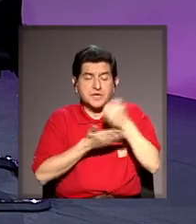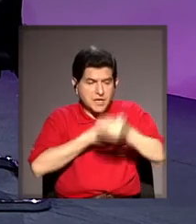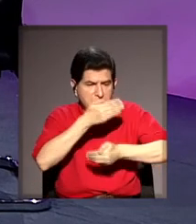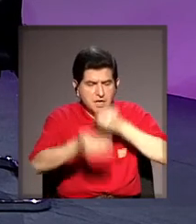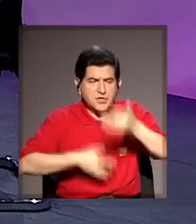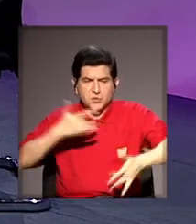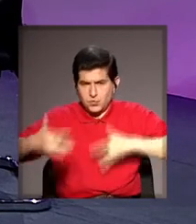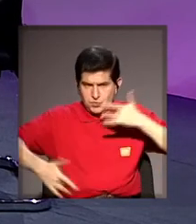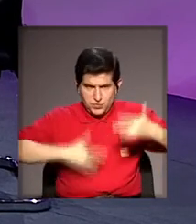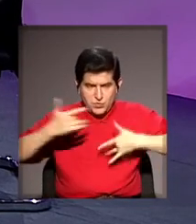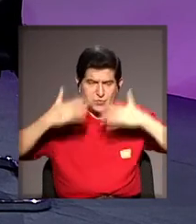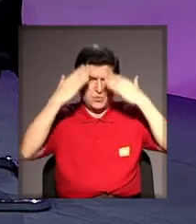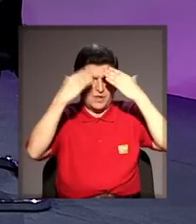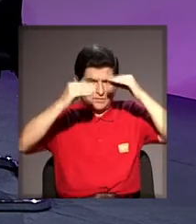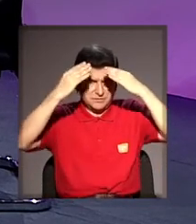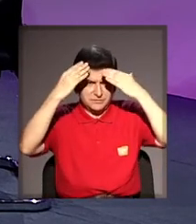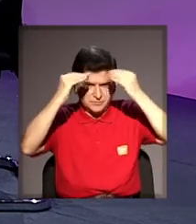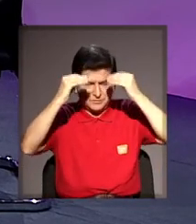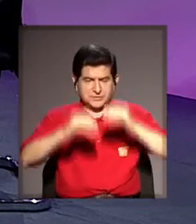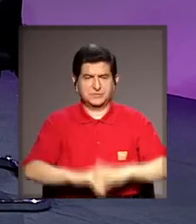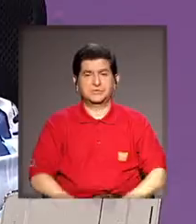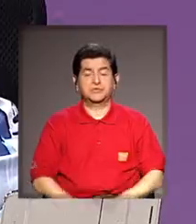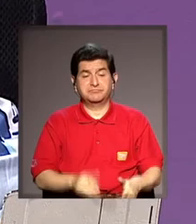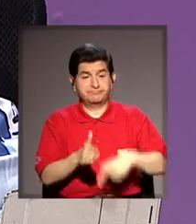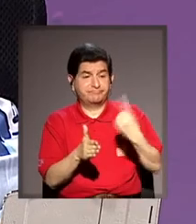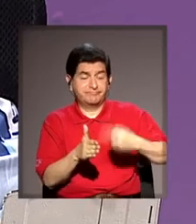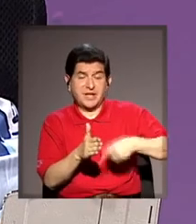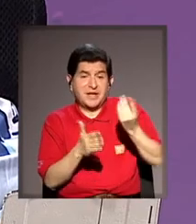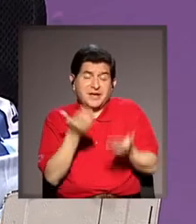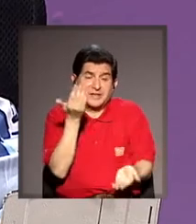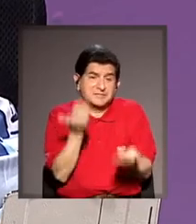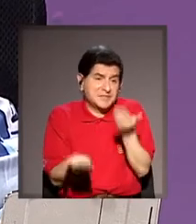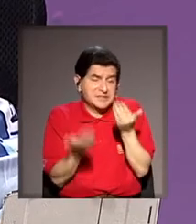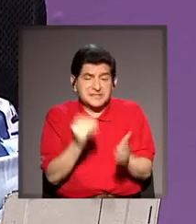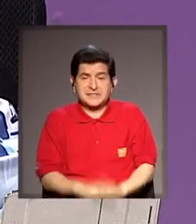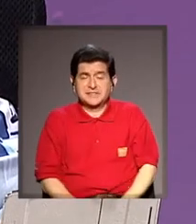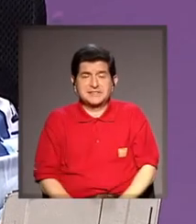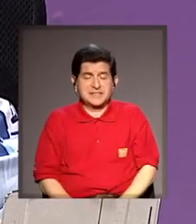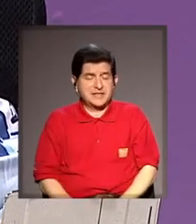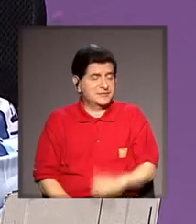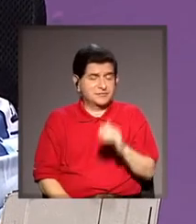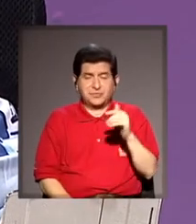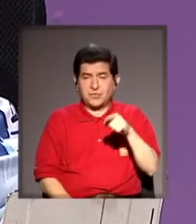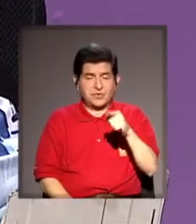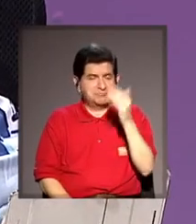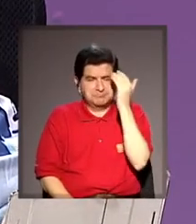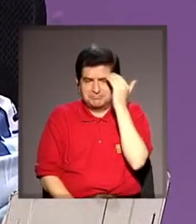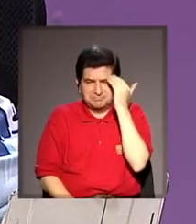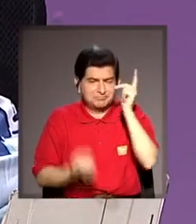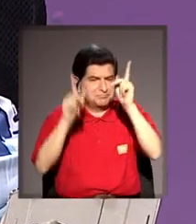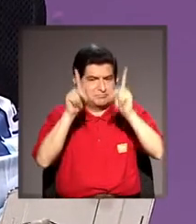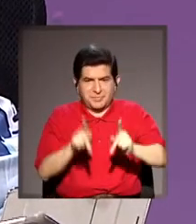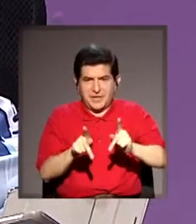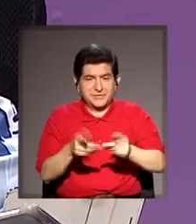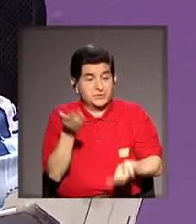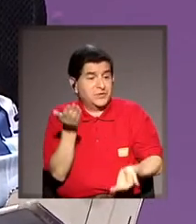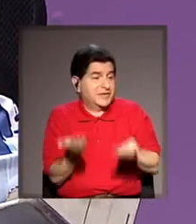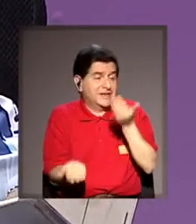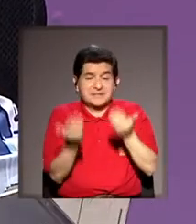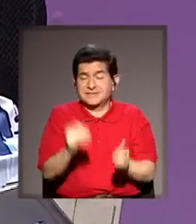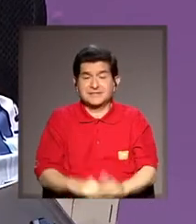sensibilización de información porque a veces es por ignorancia también las personas no no no